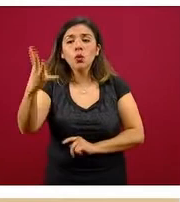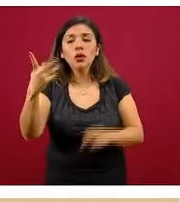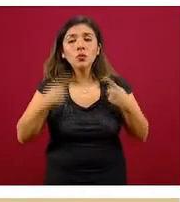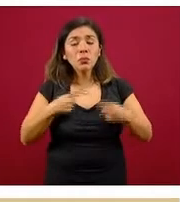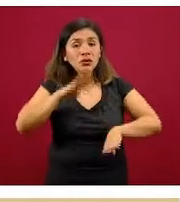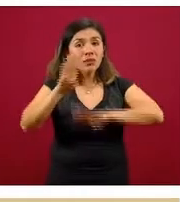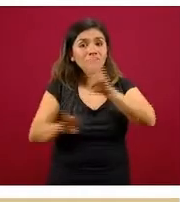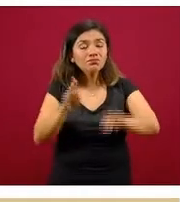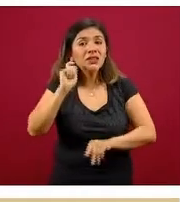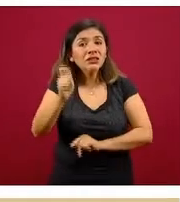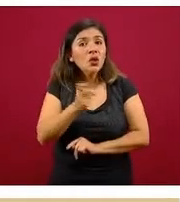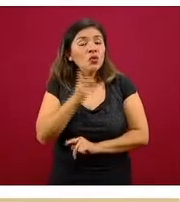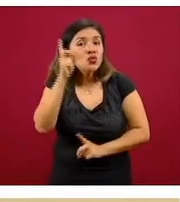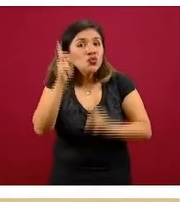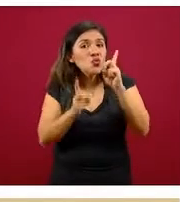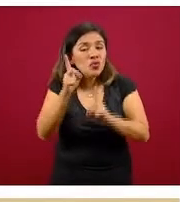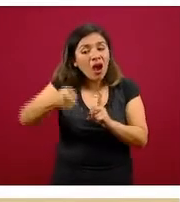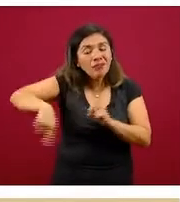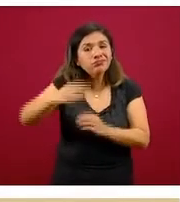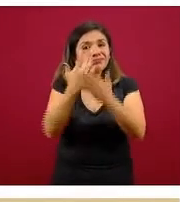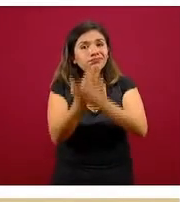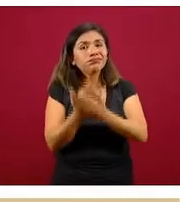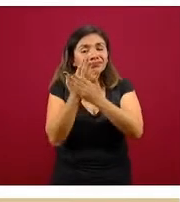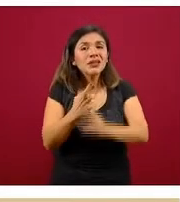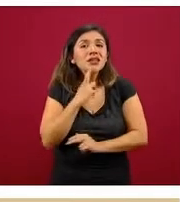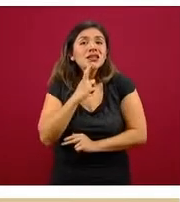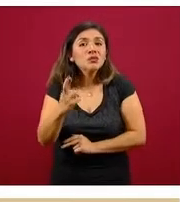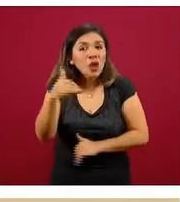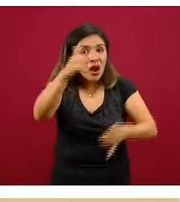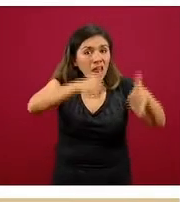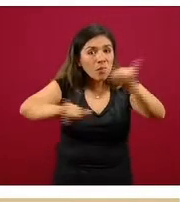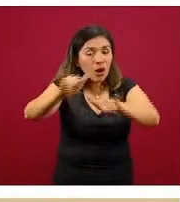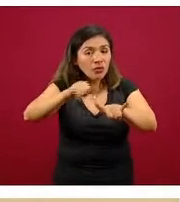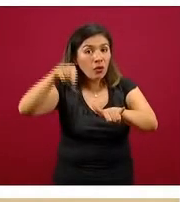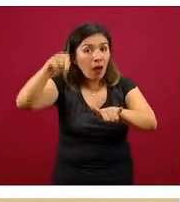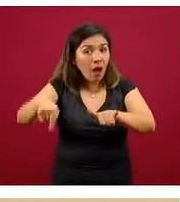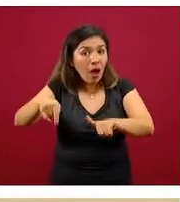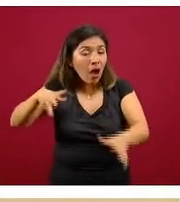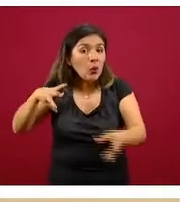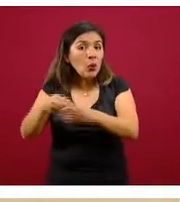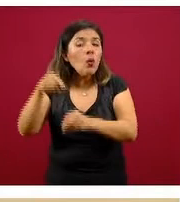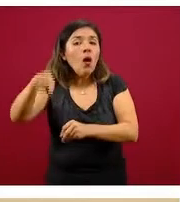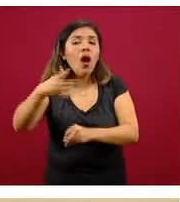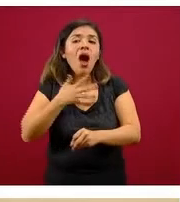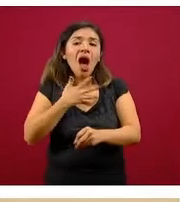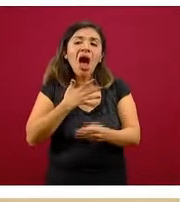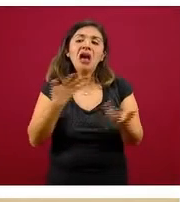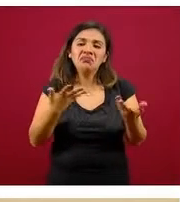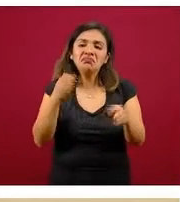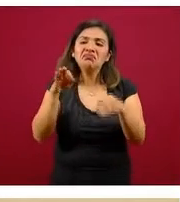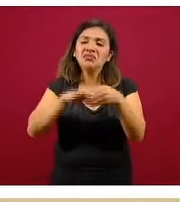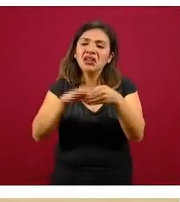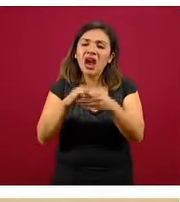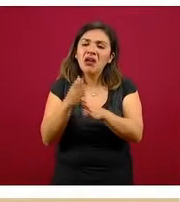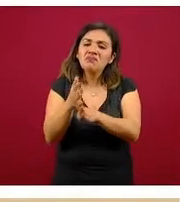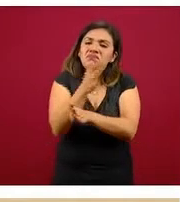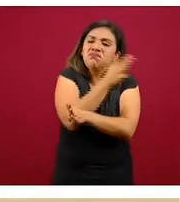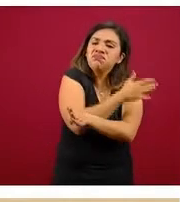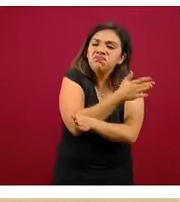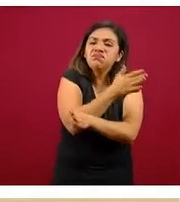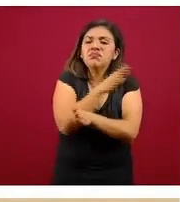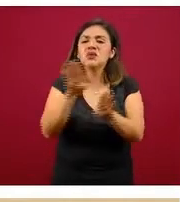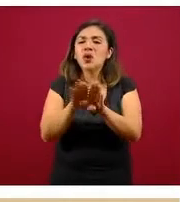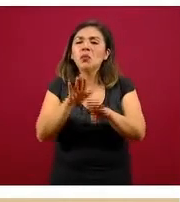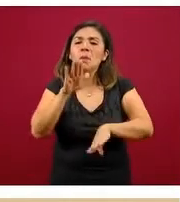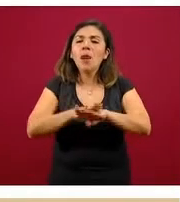1.894 que están esperando un resultado de laboratorio. Estas están prácticamente distribuidas en su mayoría en